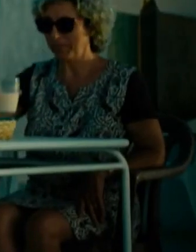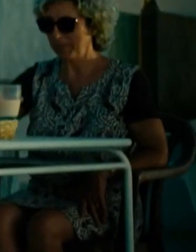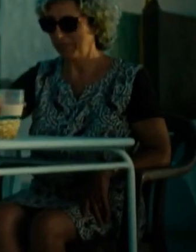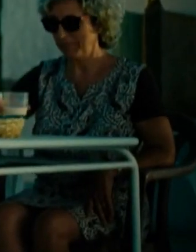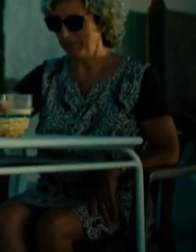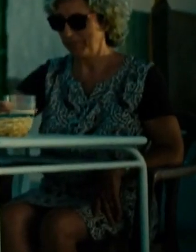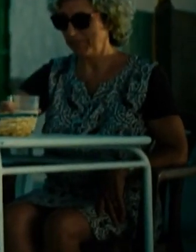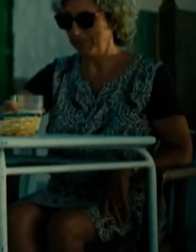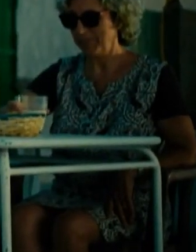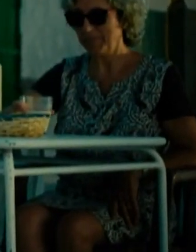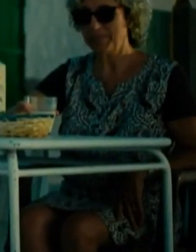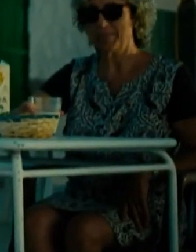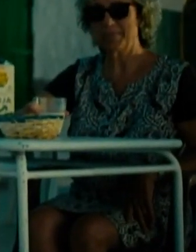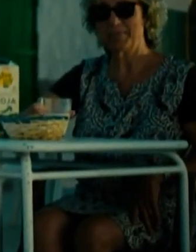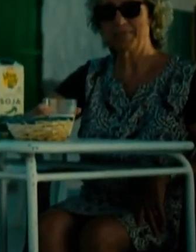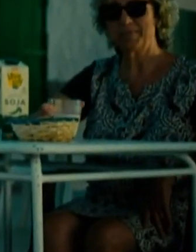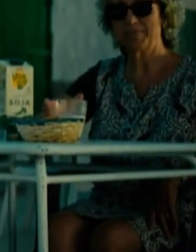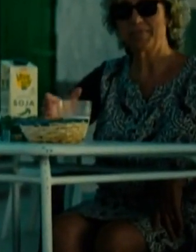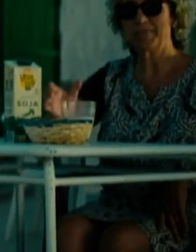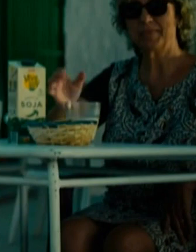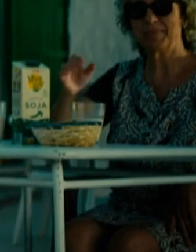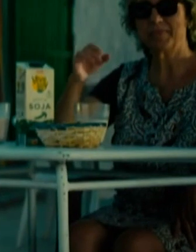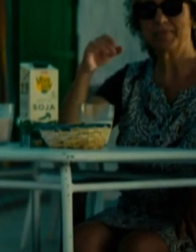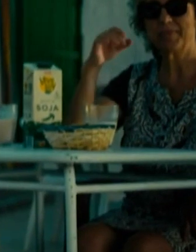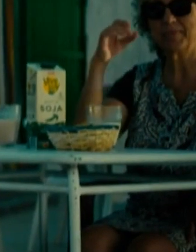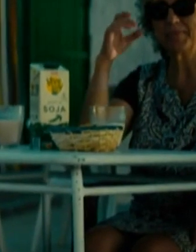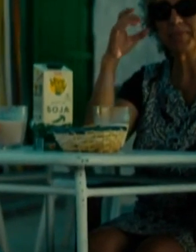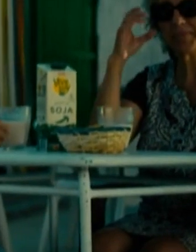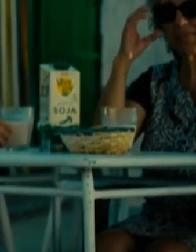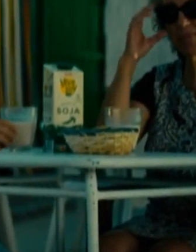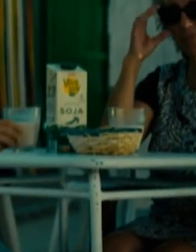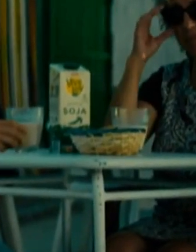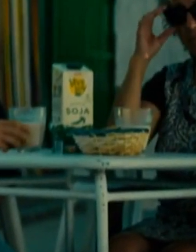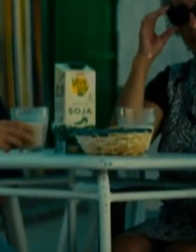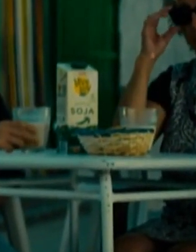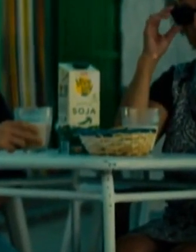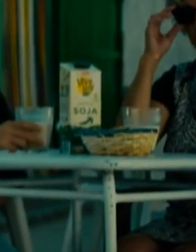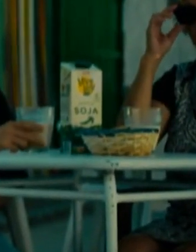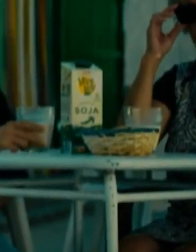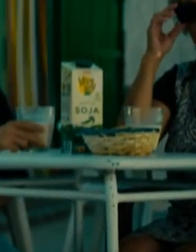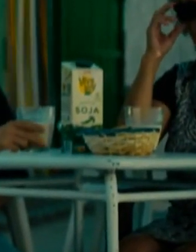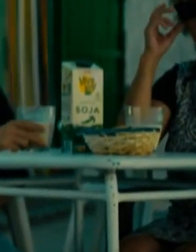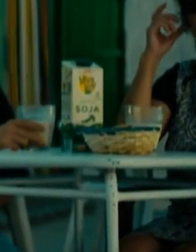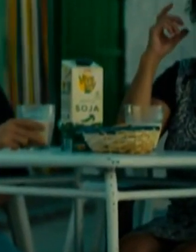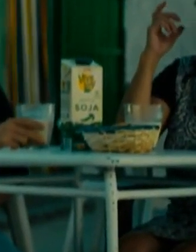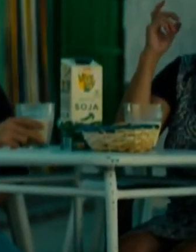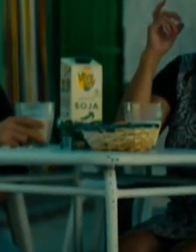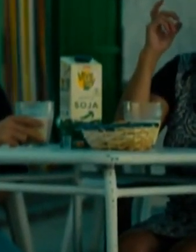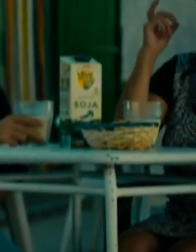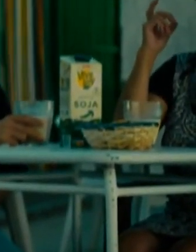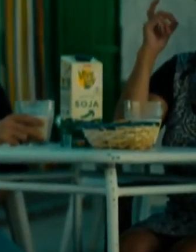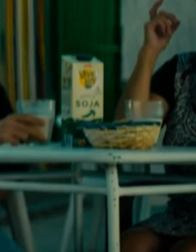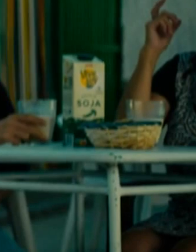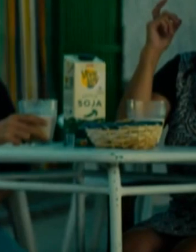Según las últimas estadísticas en España, hay más de 4 millones de flexitarianos. Pues va a ser que